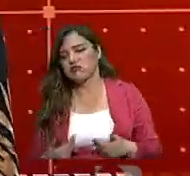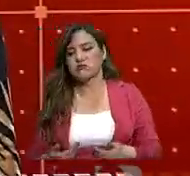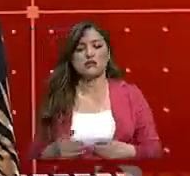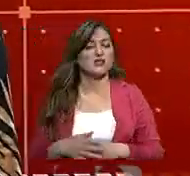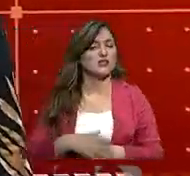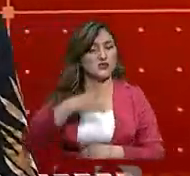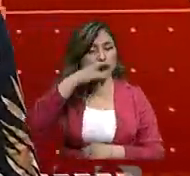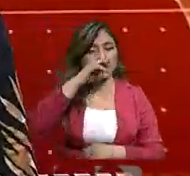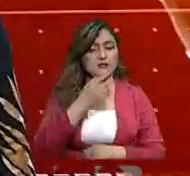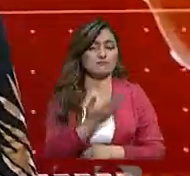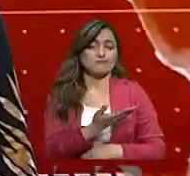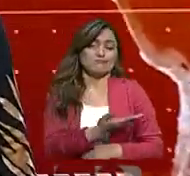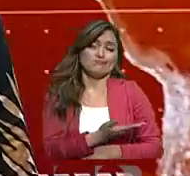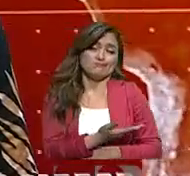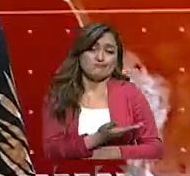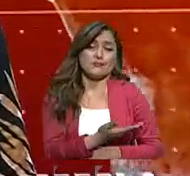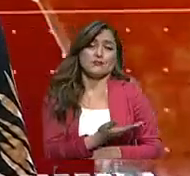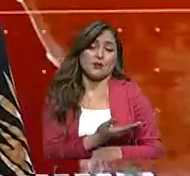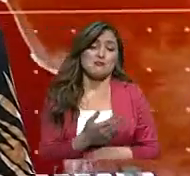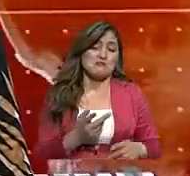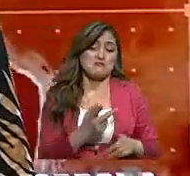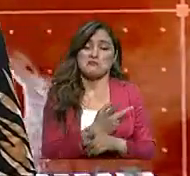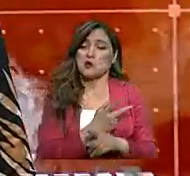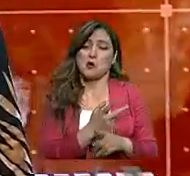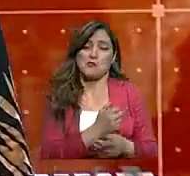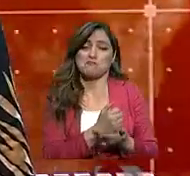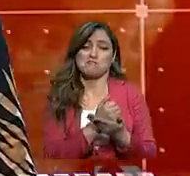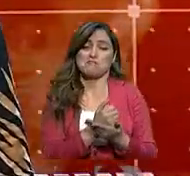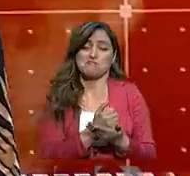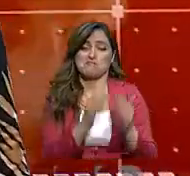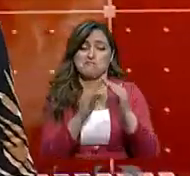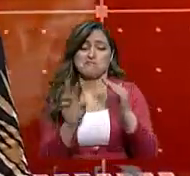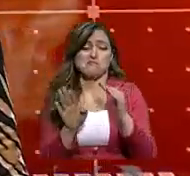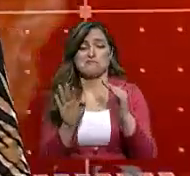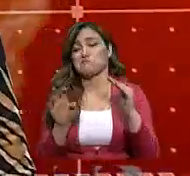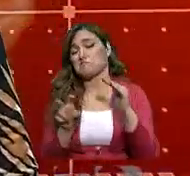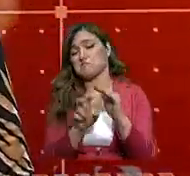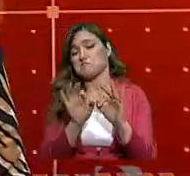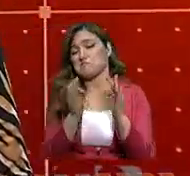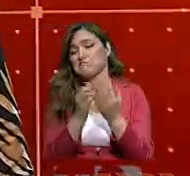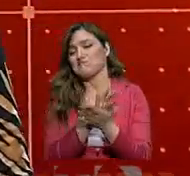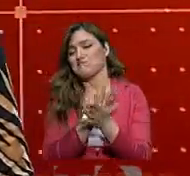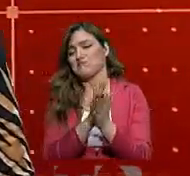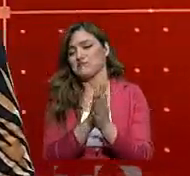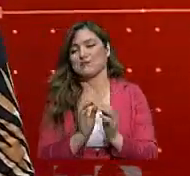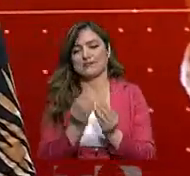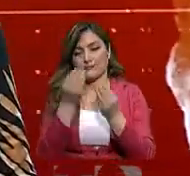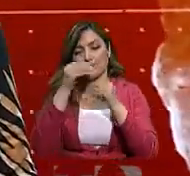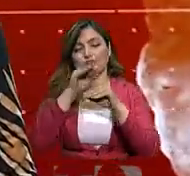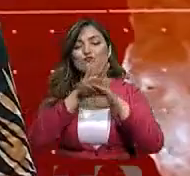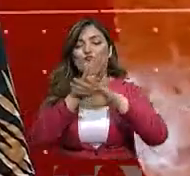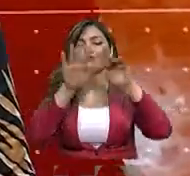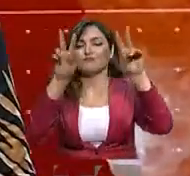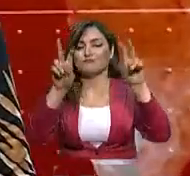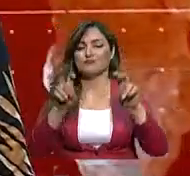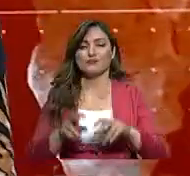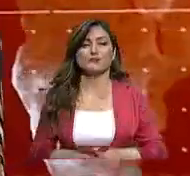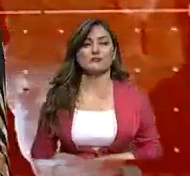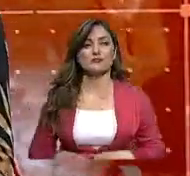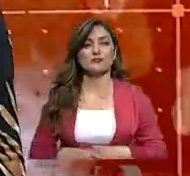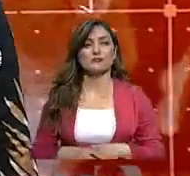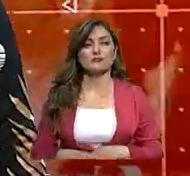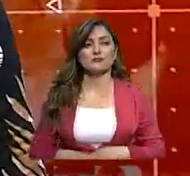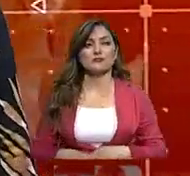deja a los niños en una doble condición de vulnerabilidad les hemos preparado un informe respecto del camino hacia la adopción